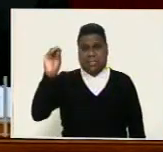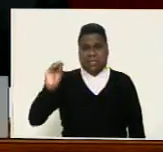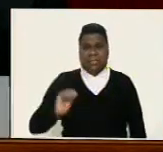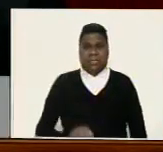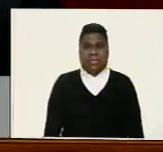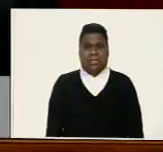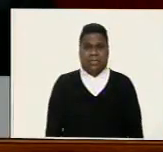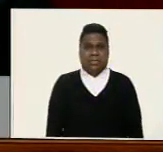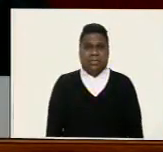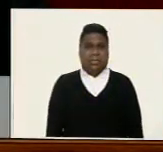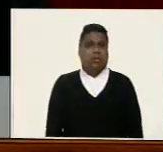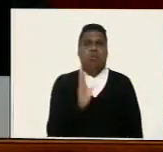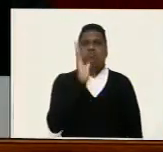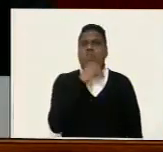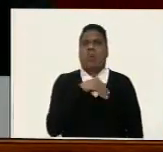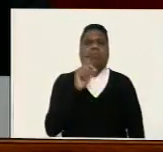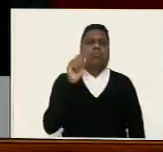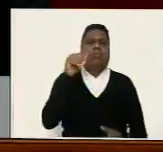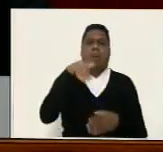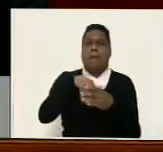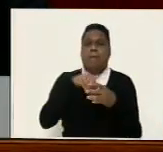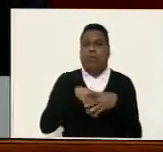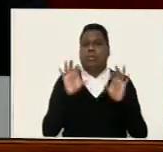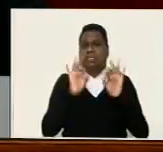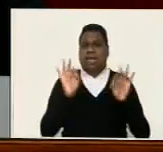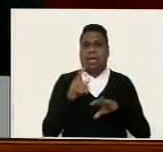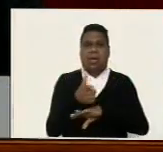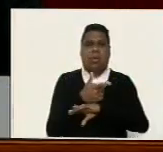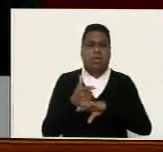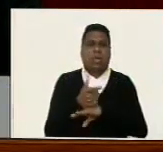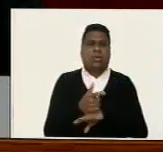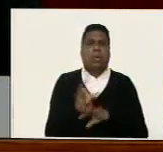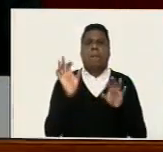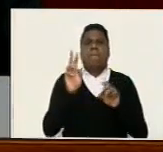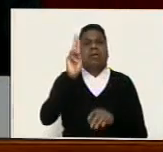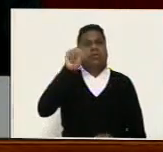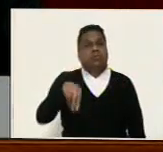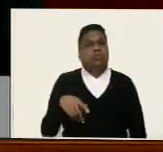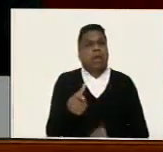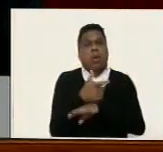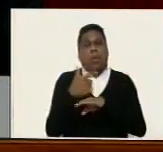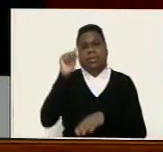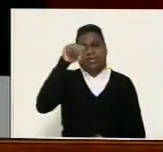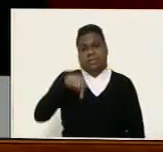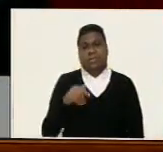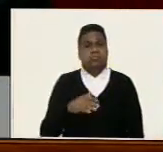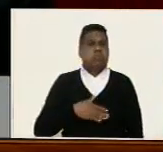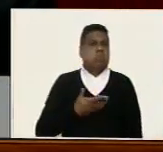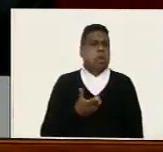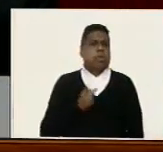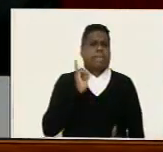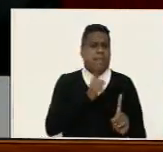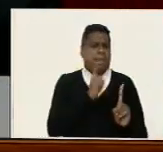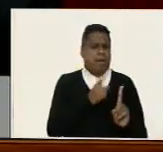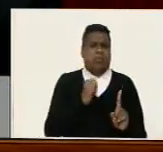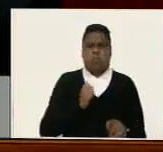a la abstención van a gobernar este país más nunca. Pueden venir las sanciones que